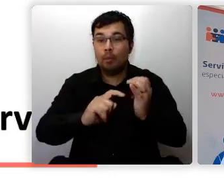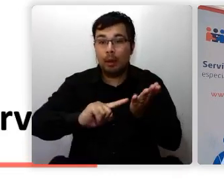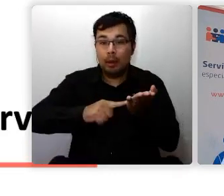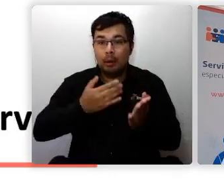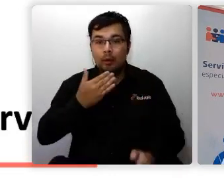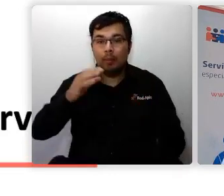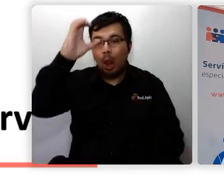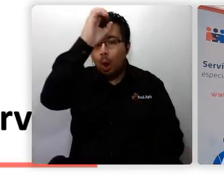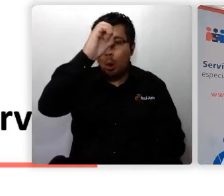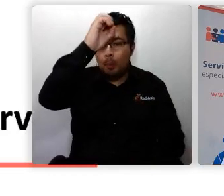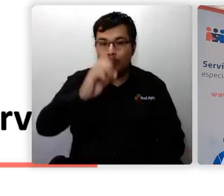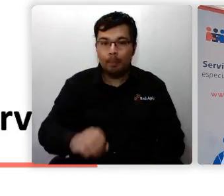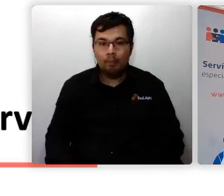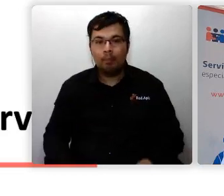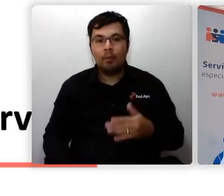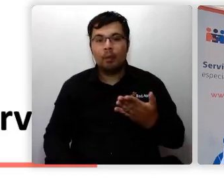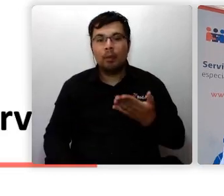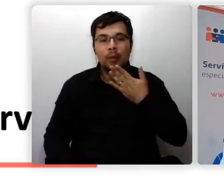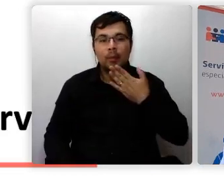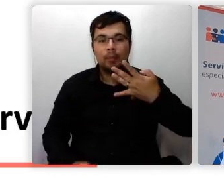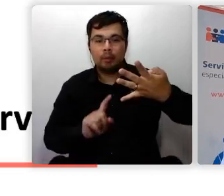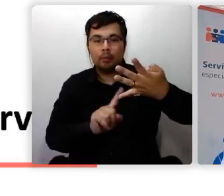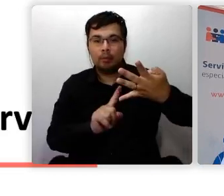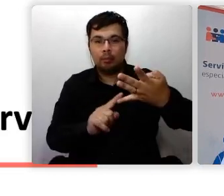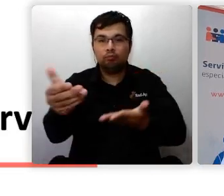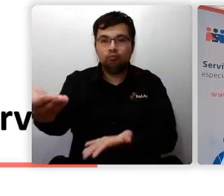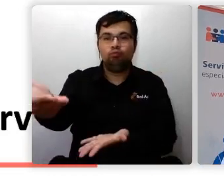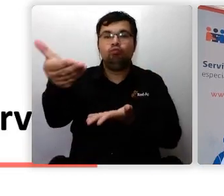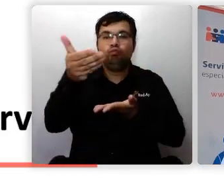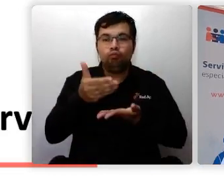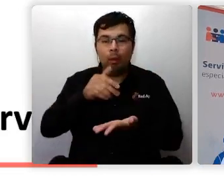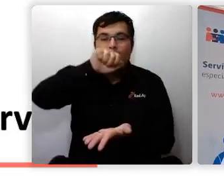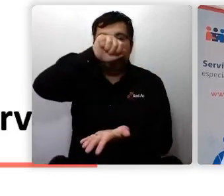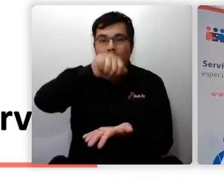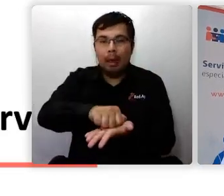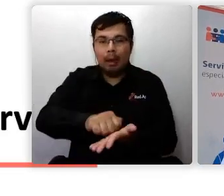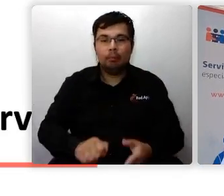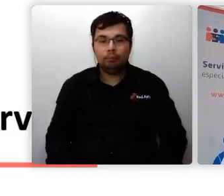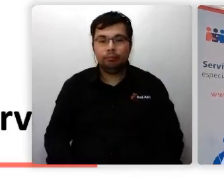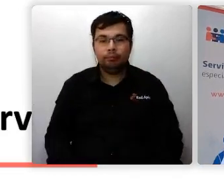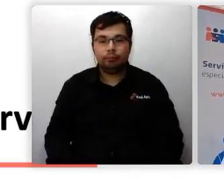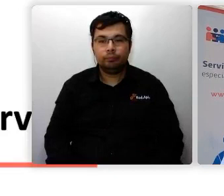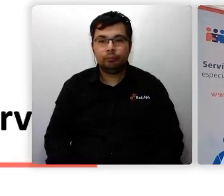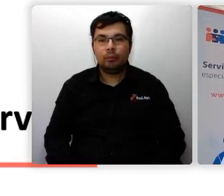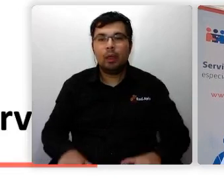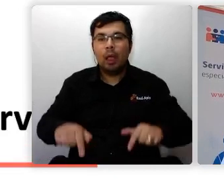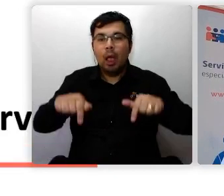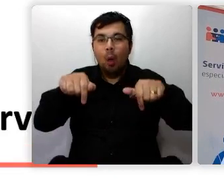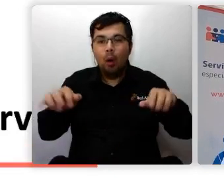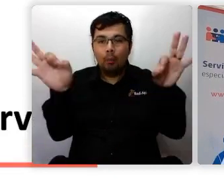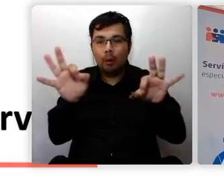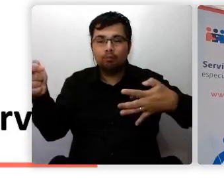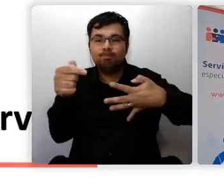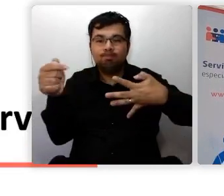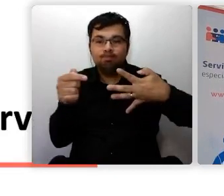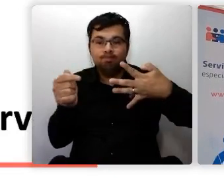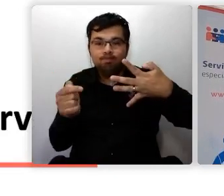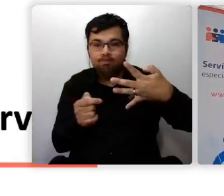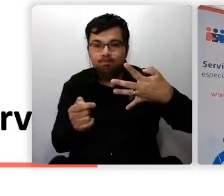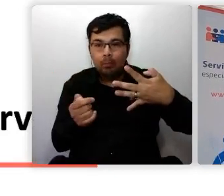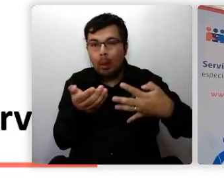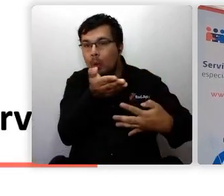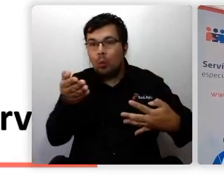y recepción y gestión de quejas. Ahora vamos a explicar uno por uno en qué consiste para que sepan básicamente qué es lo que hacemos y